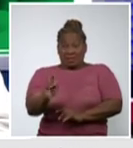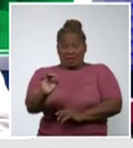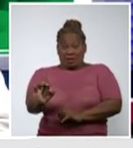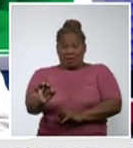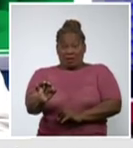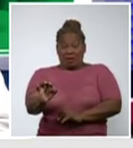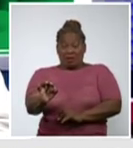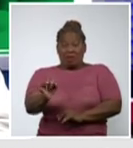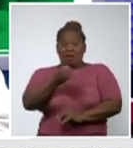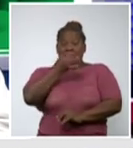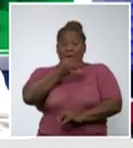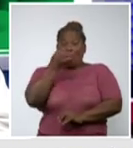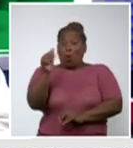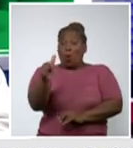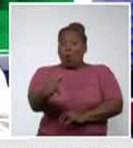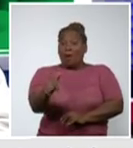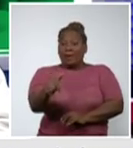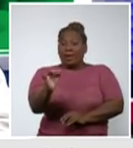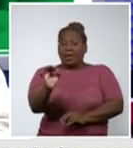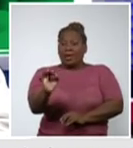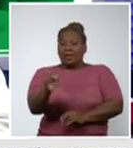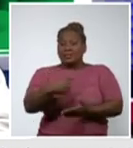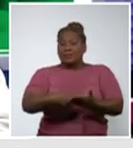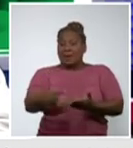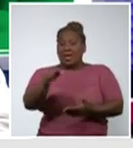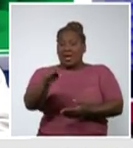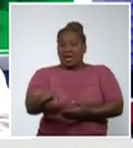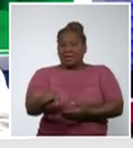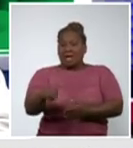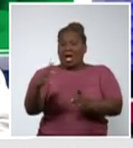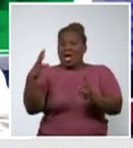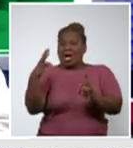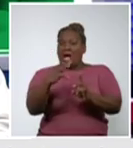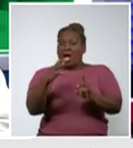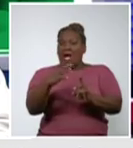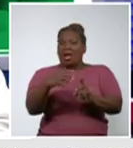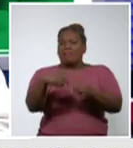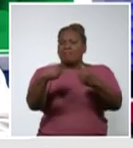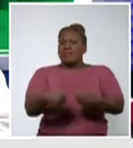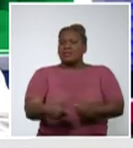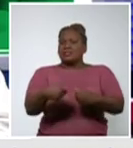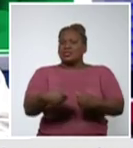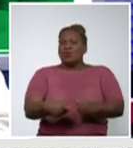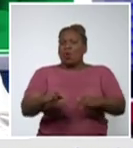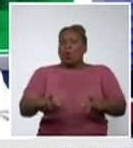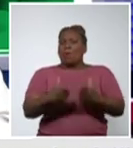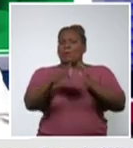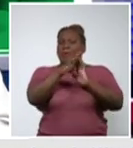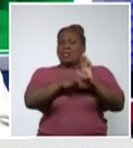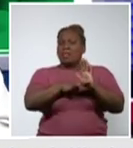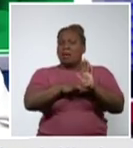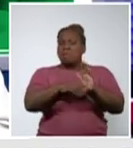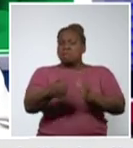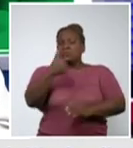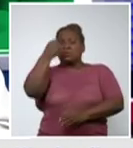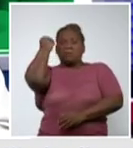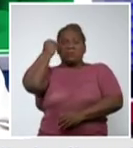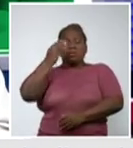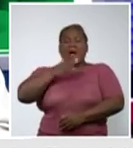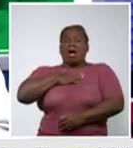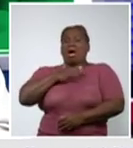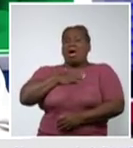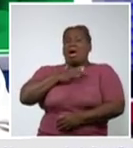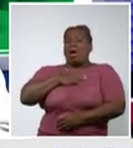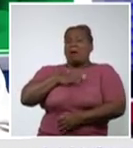insistió este jueves en criticar estas decisiones, ya que él considera que esto es un catarro común y que